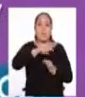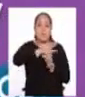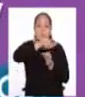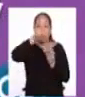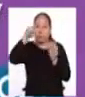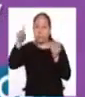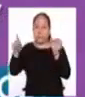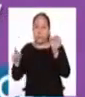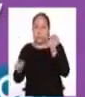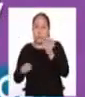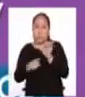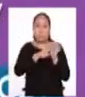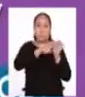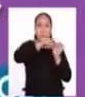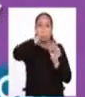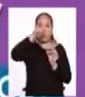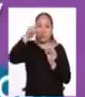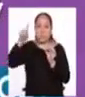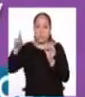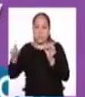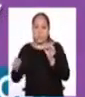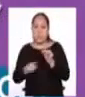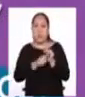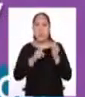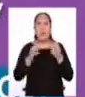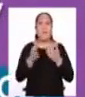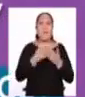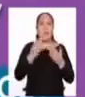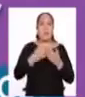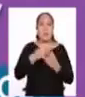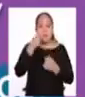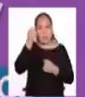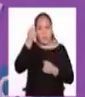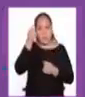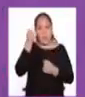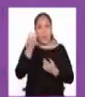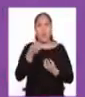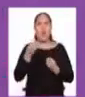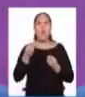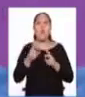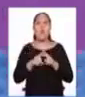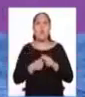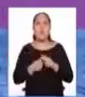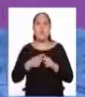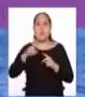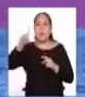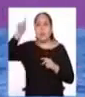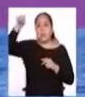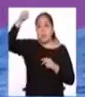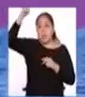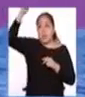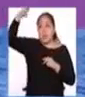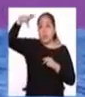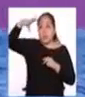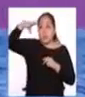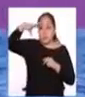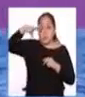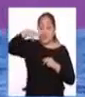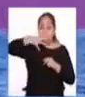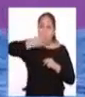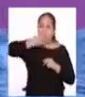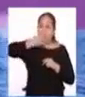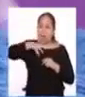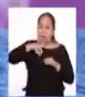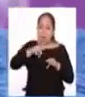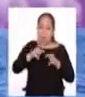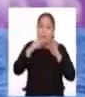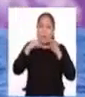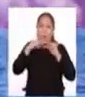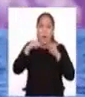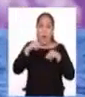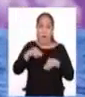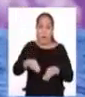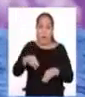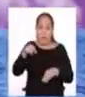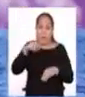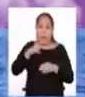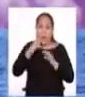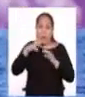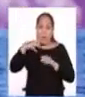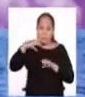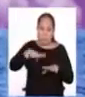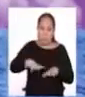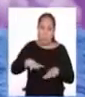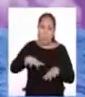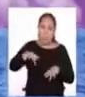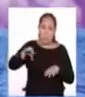que es muy simple de comprender, pues inicia así. El sol calienta el agua de los océanos, que se convierte en vapor de